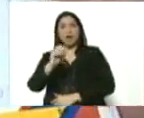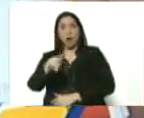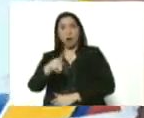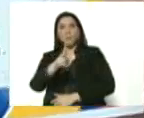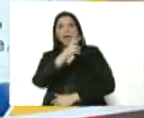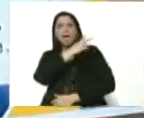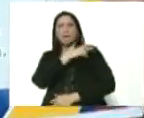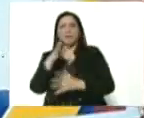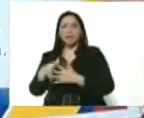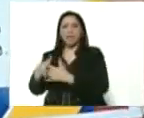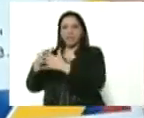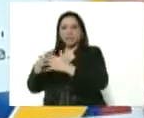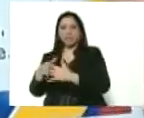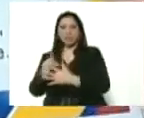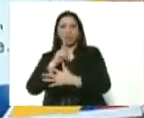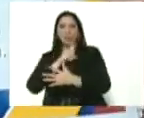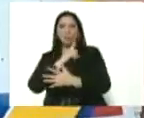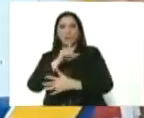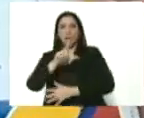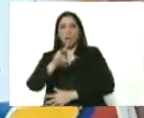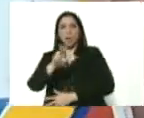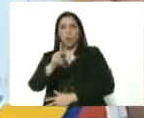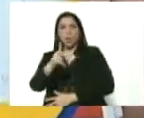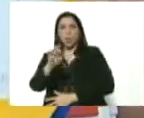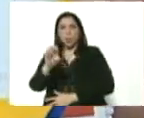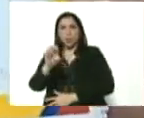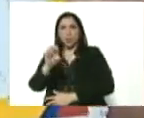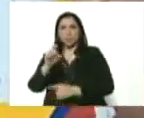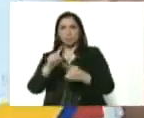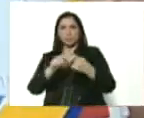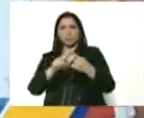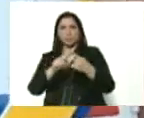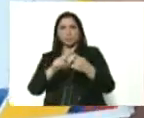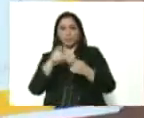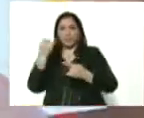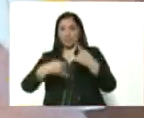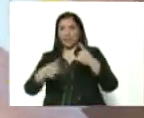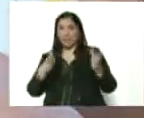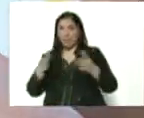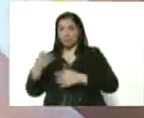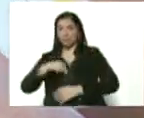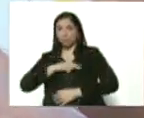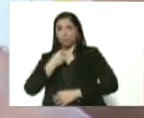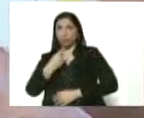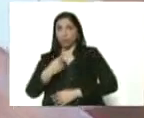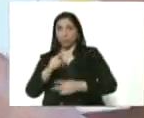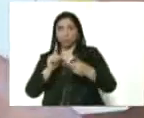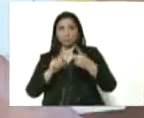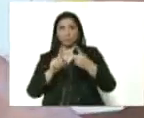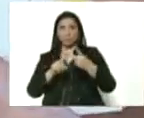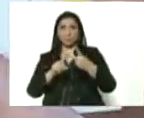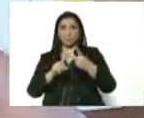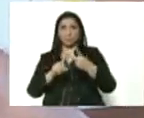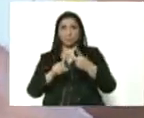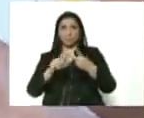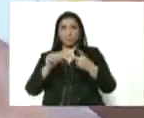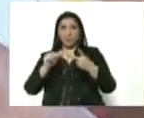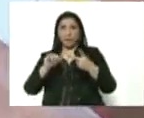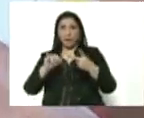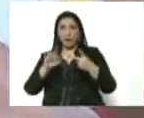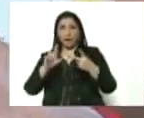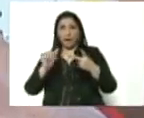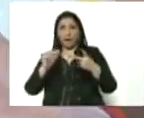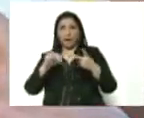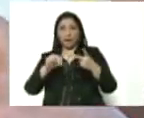el alias Luke, eso lo dijimos a finales de marzo. El alias Aro, y